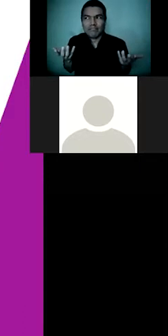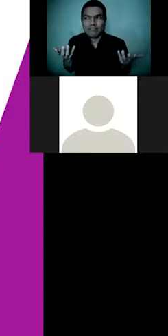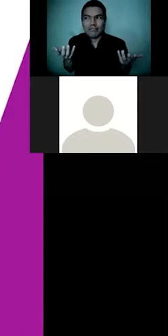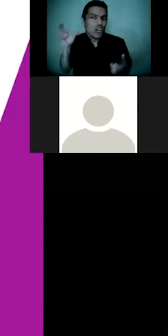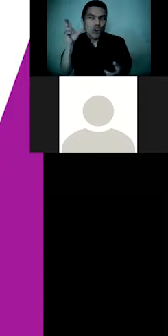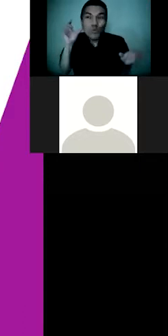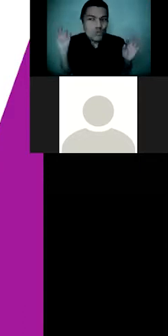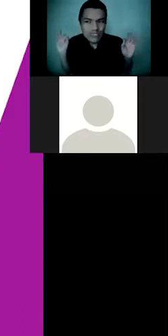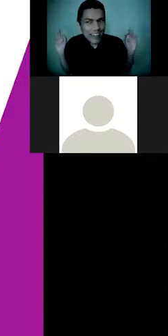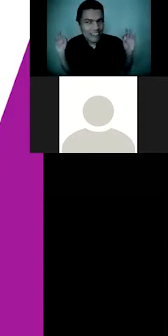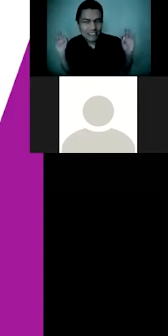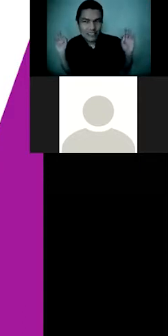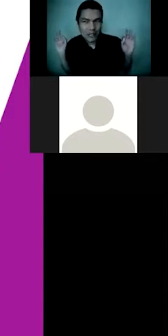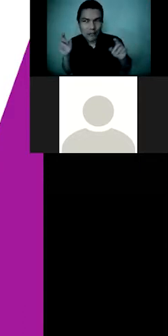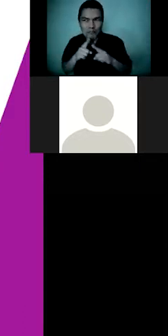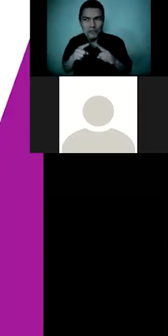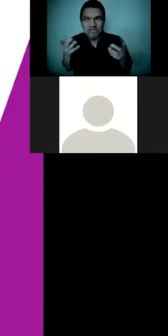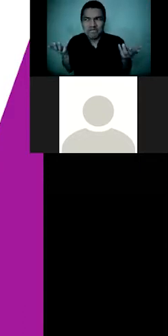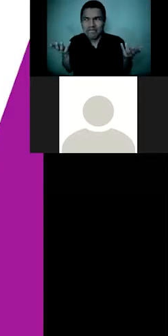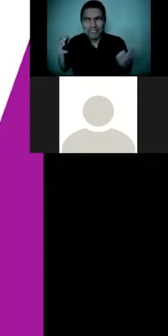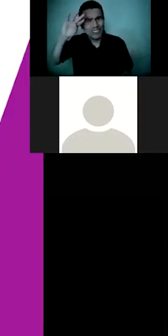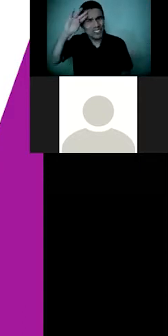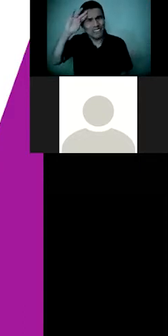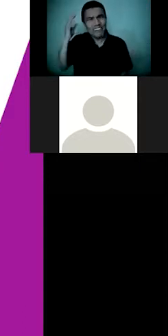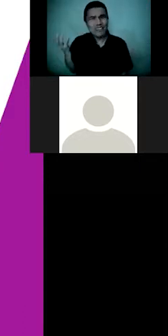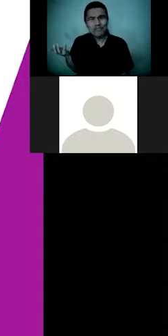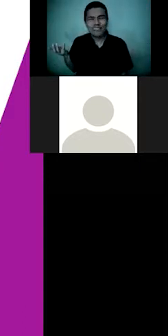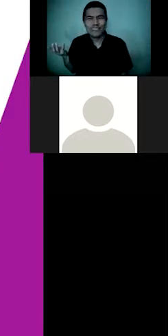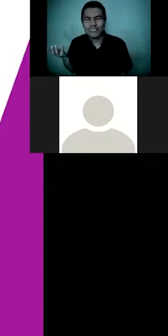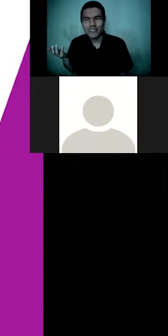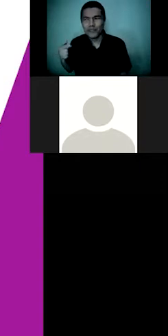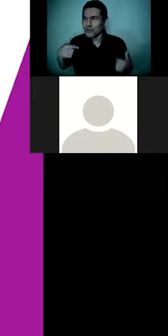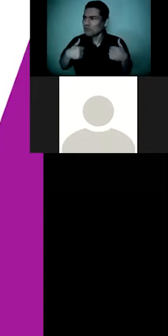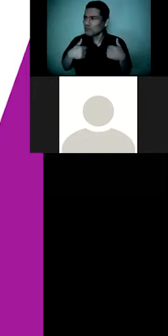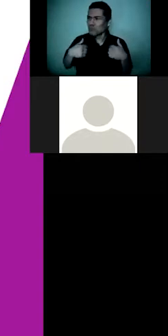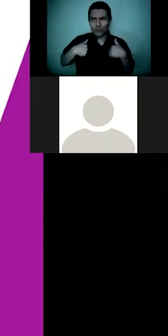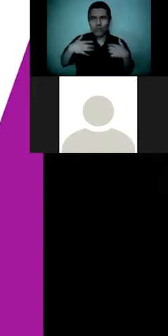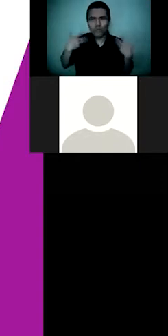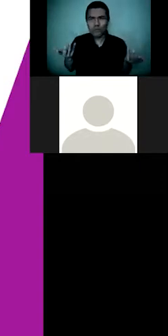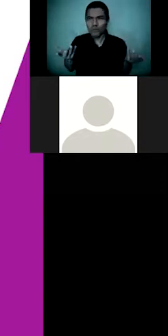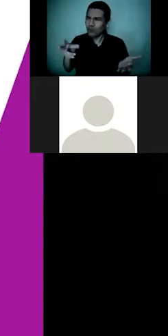Yo soy una persona sorda. No escucho nada. Pero yo no estoy enfermo.